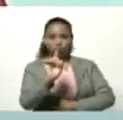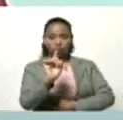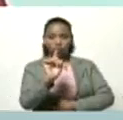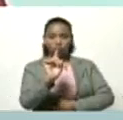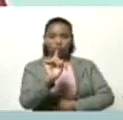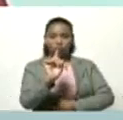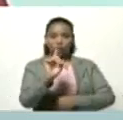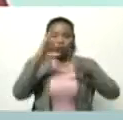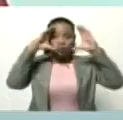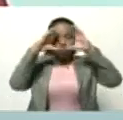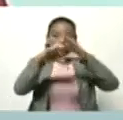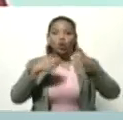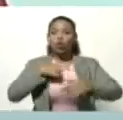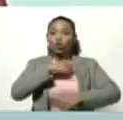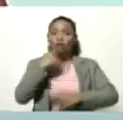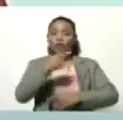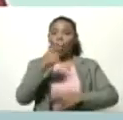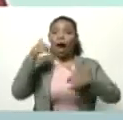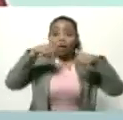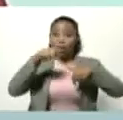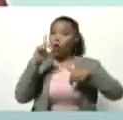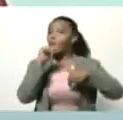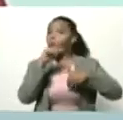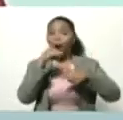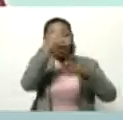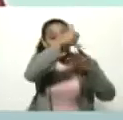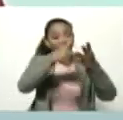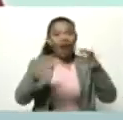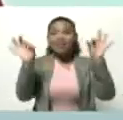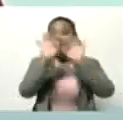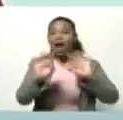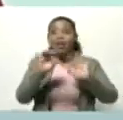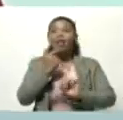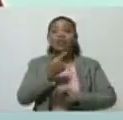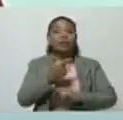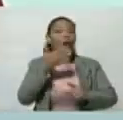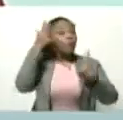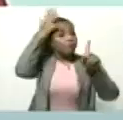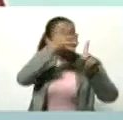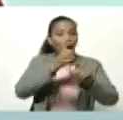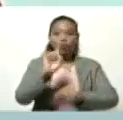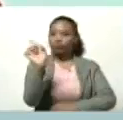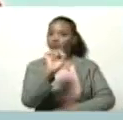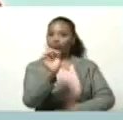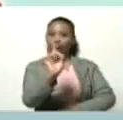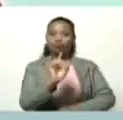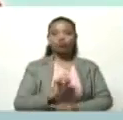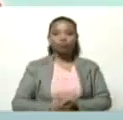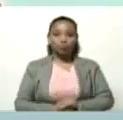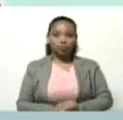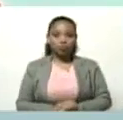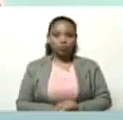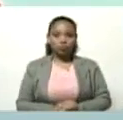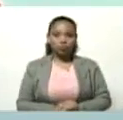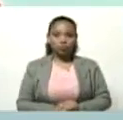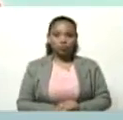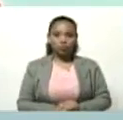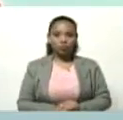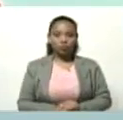Enfáticamente lo decimos, aquí no hay línea de nadie. De nadie.